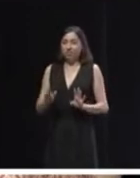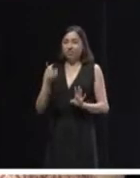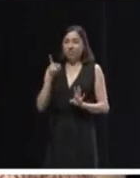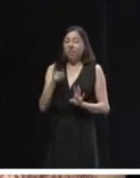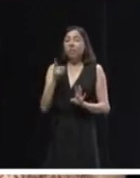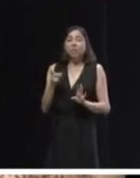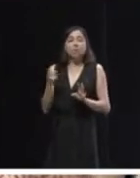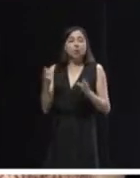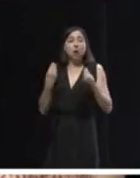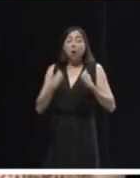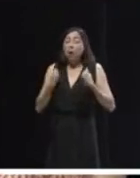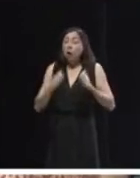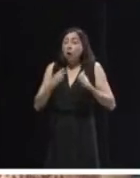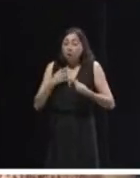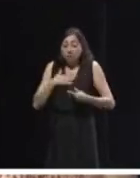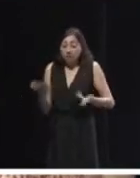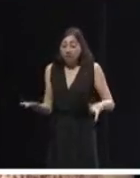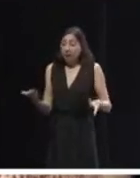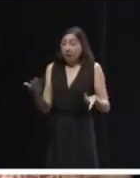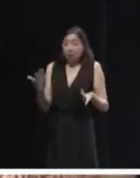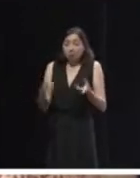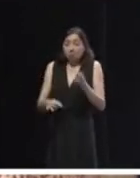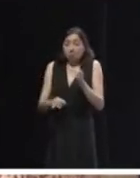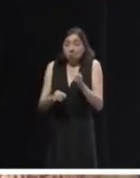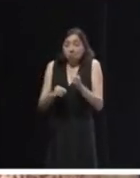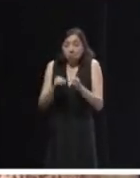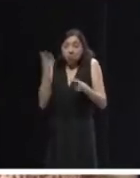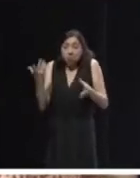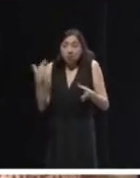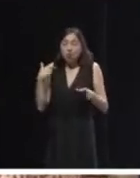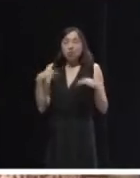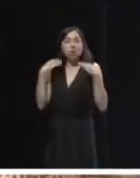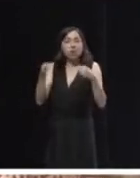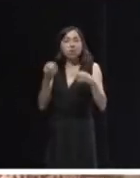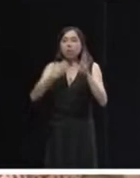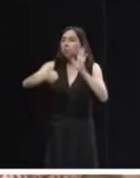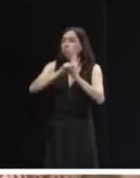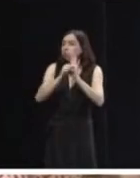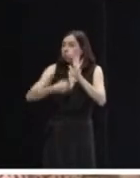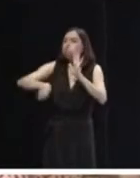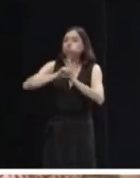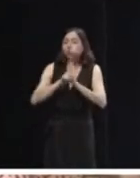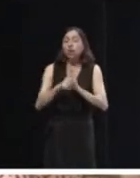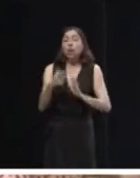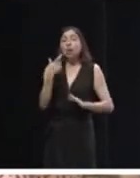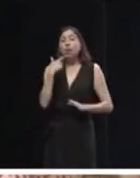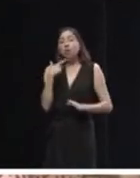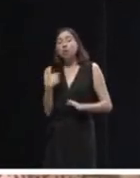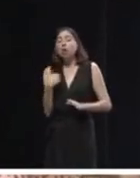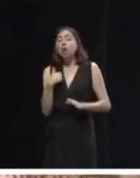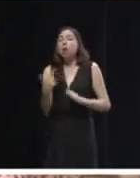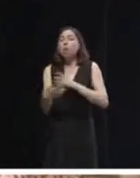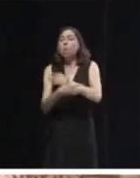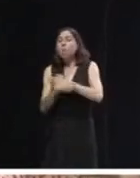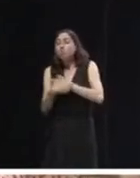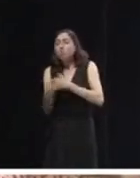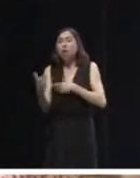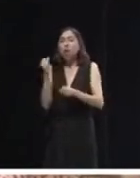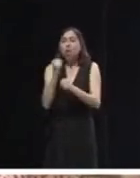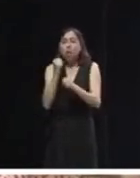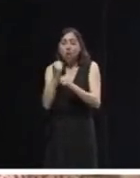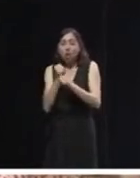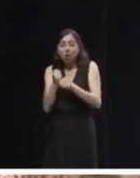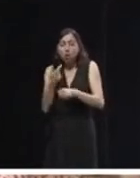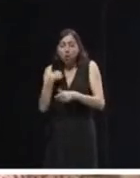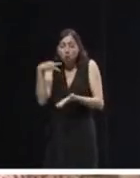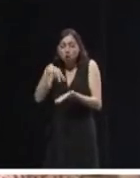vida me la ha pasado señalándome, ¿no? Señalándome. Como era de clase obrera, tenía que sacar buenas notas, lo cual era una contradicción. No te señales, pero tenías